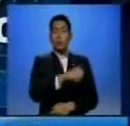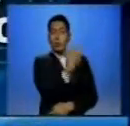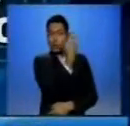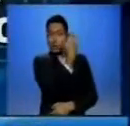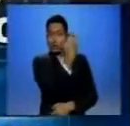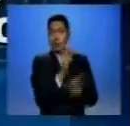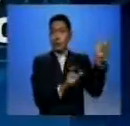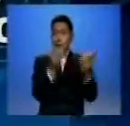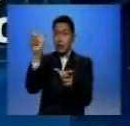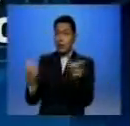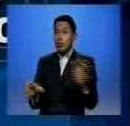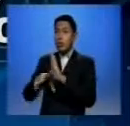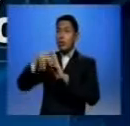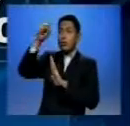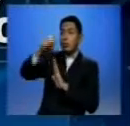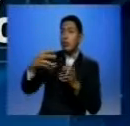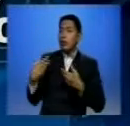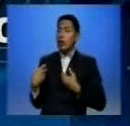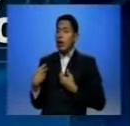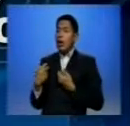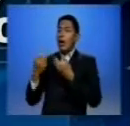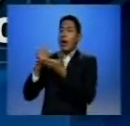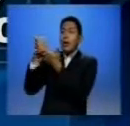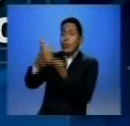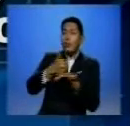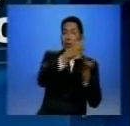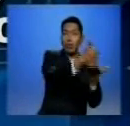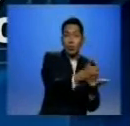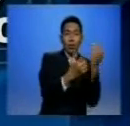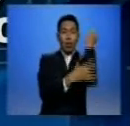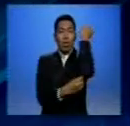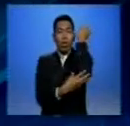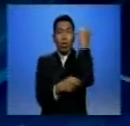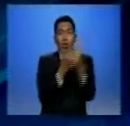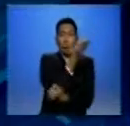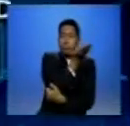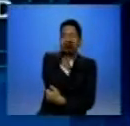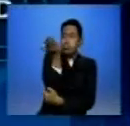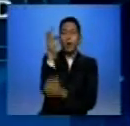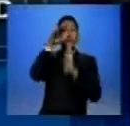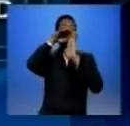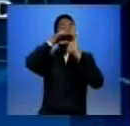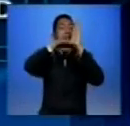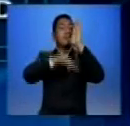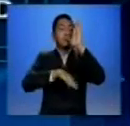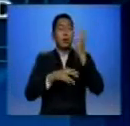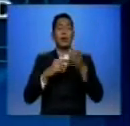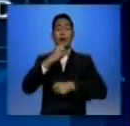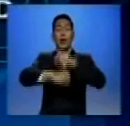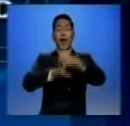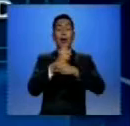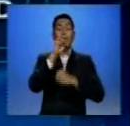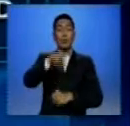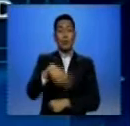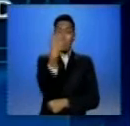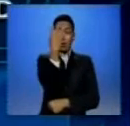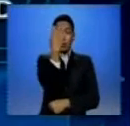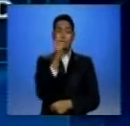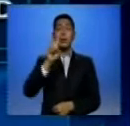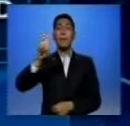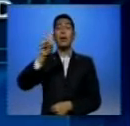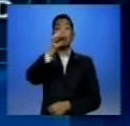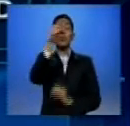abordada en prácticas de mendicidad se redujo en un 80%. Para 2014, más de 21.000 personas han